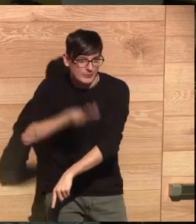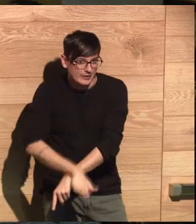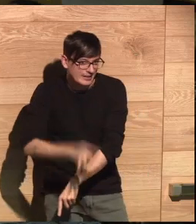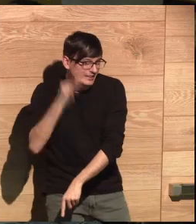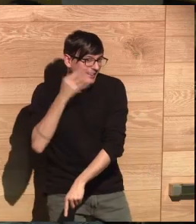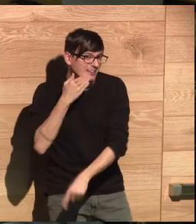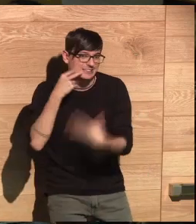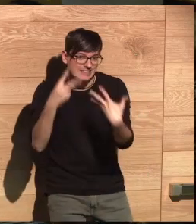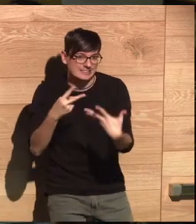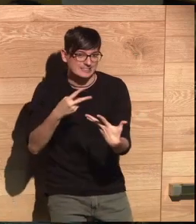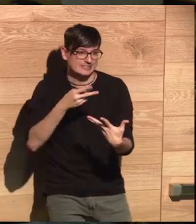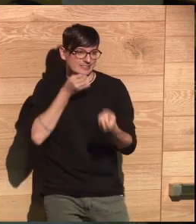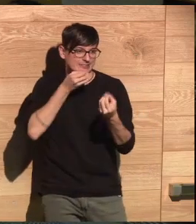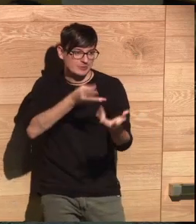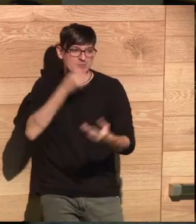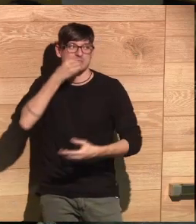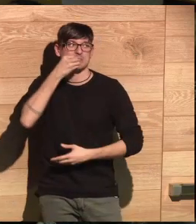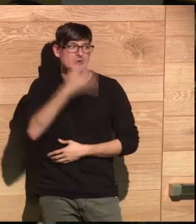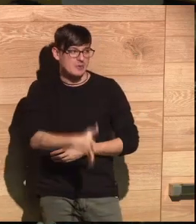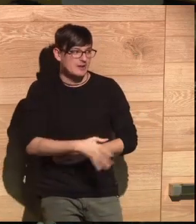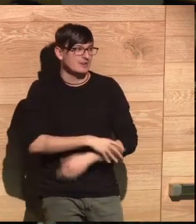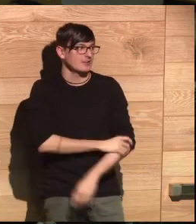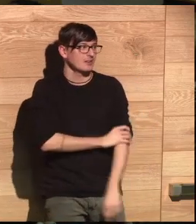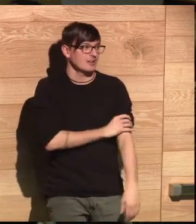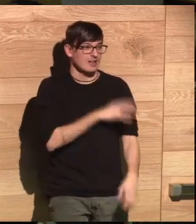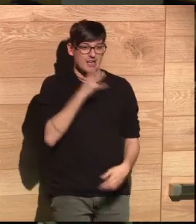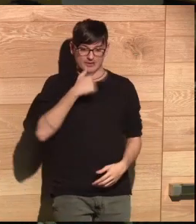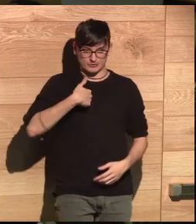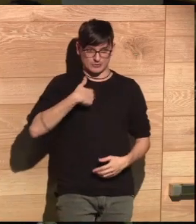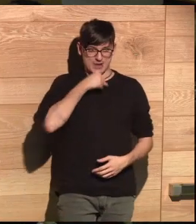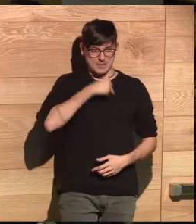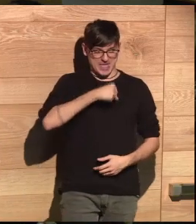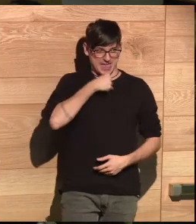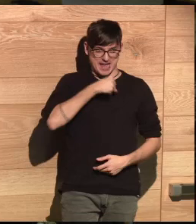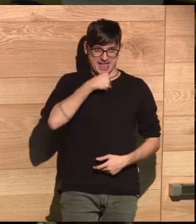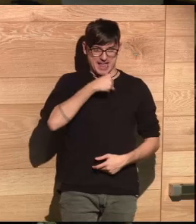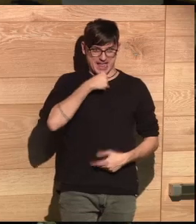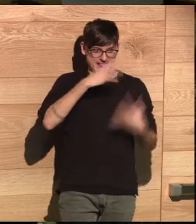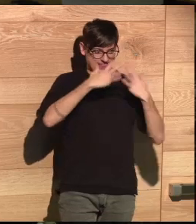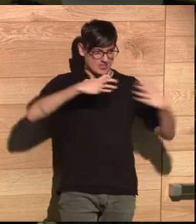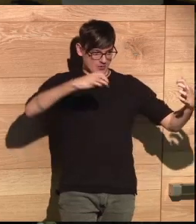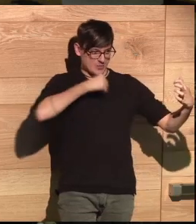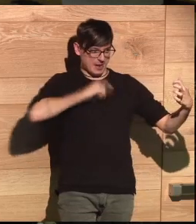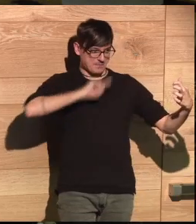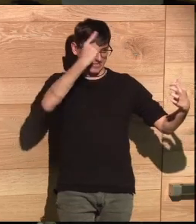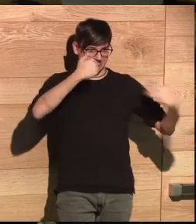hecho maravillosamente bien. Qué y bueno, buena. y ahora digamos que la vieja que está en este auditorio ahora